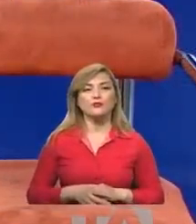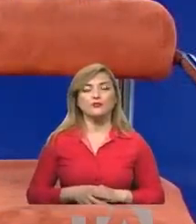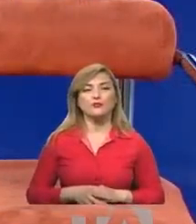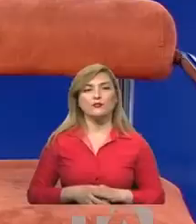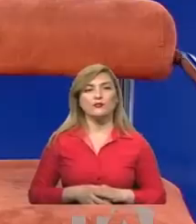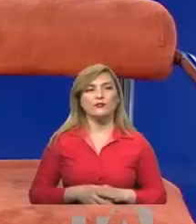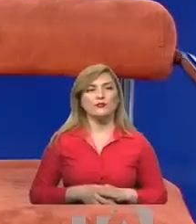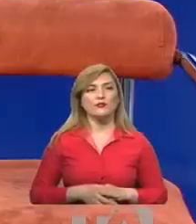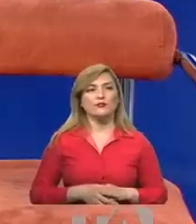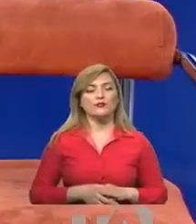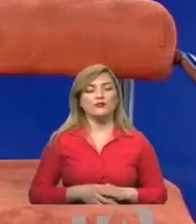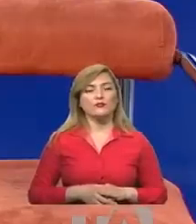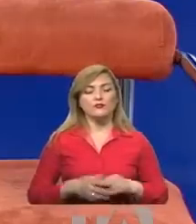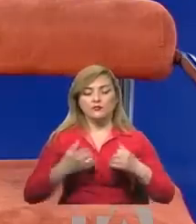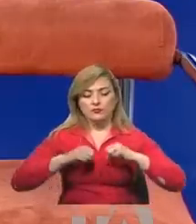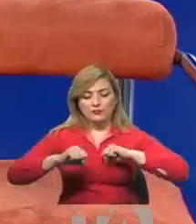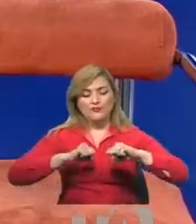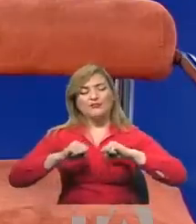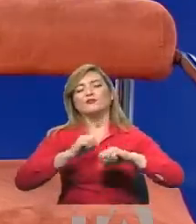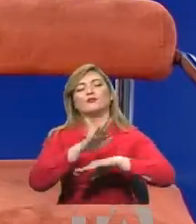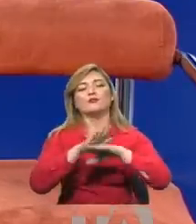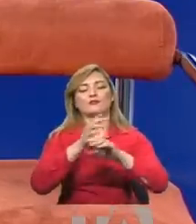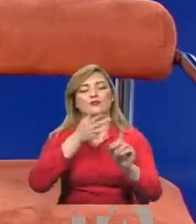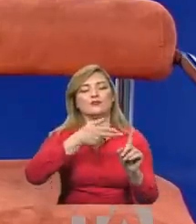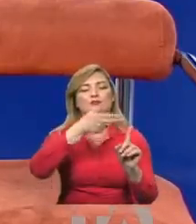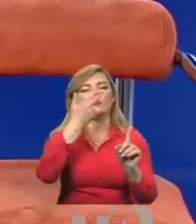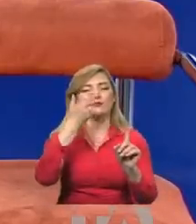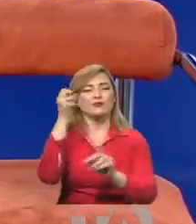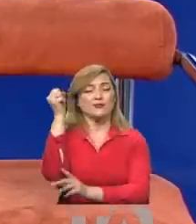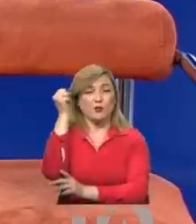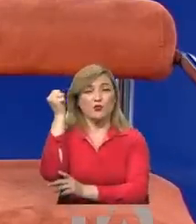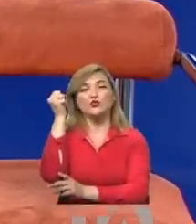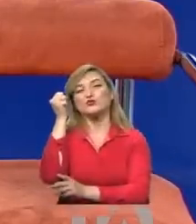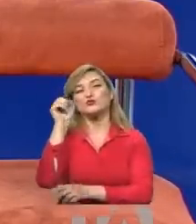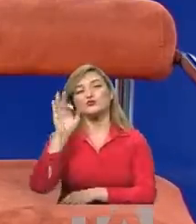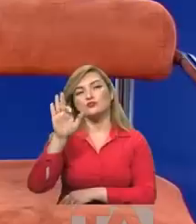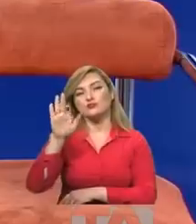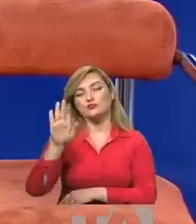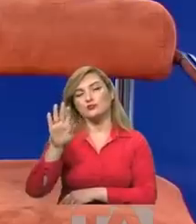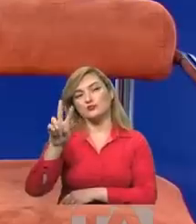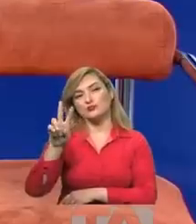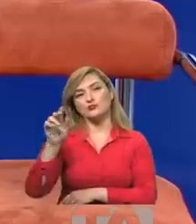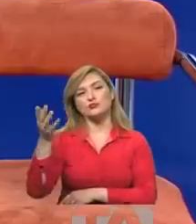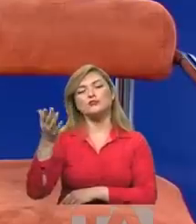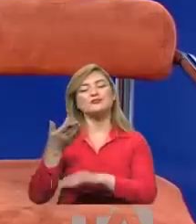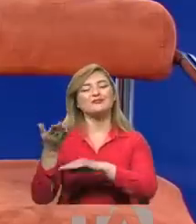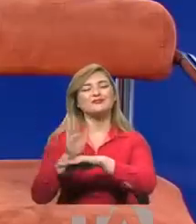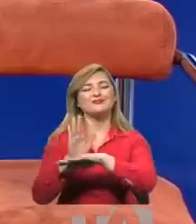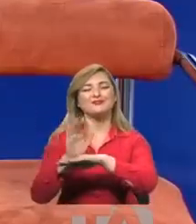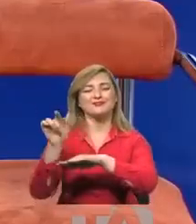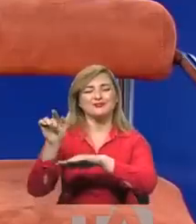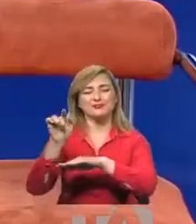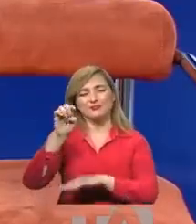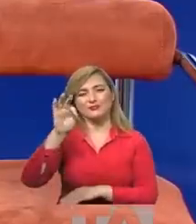en torno al asesinato del presentador de televisión Efraín Ruales. Para hoy se tiene previsto que rindan su versión libre y